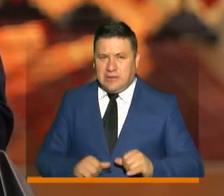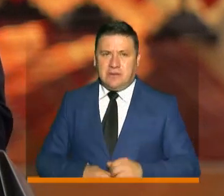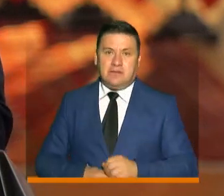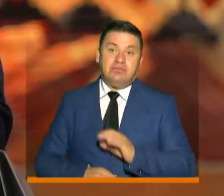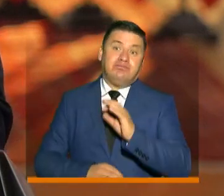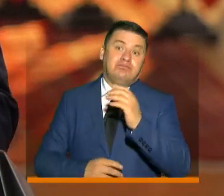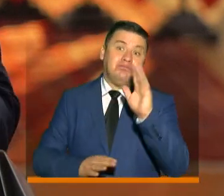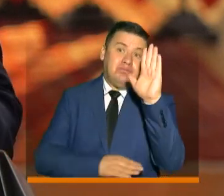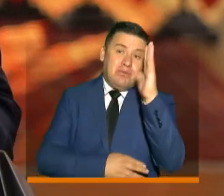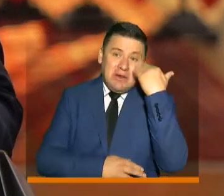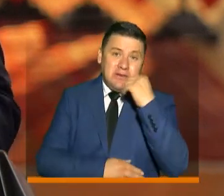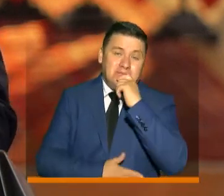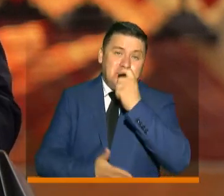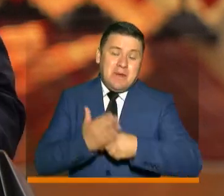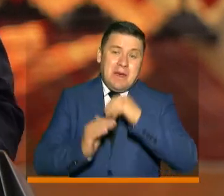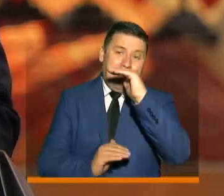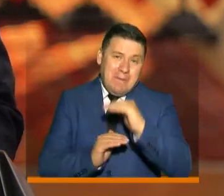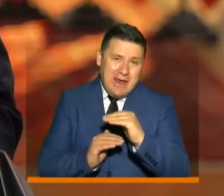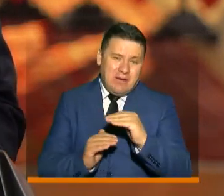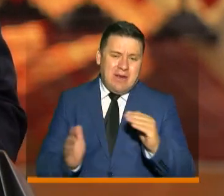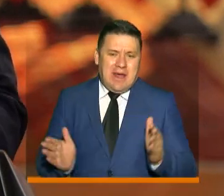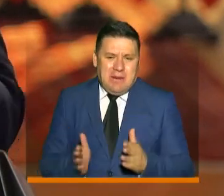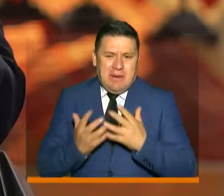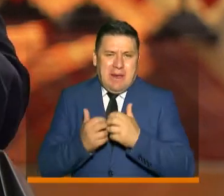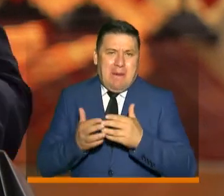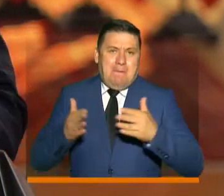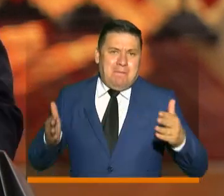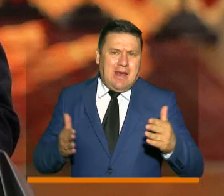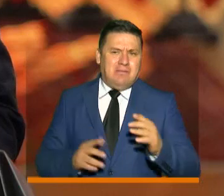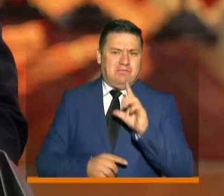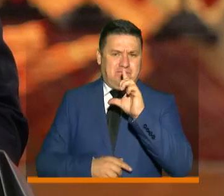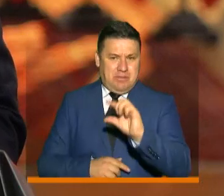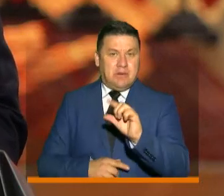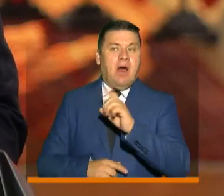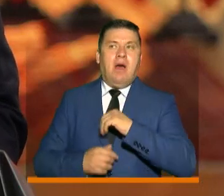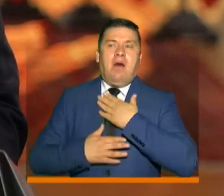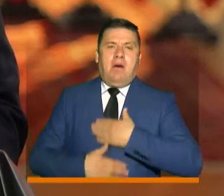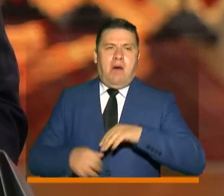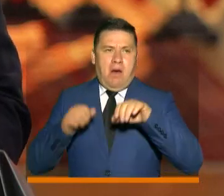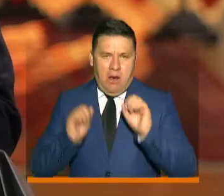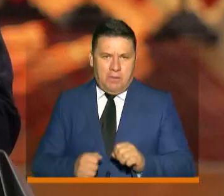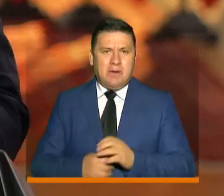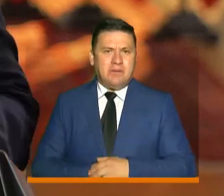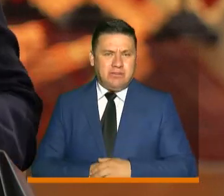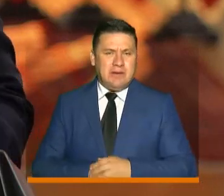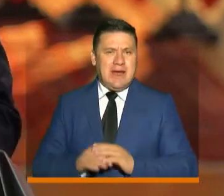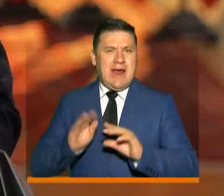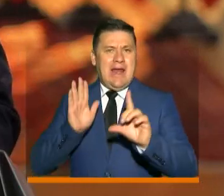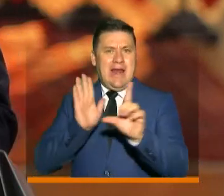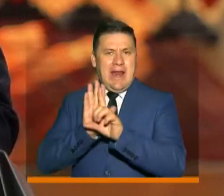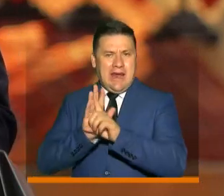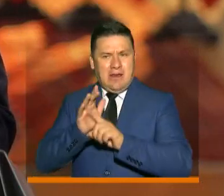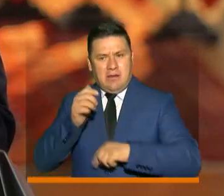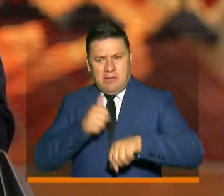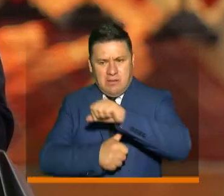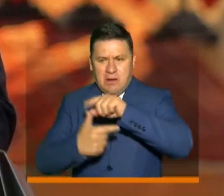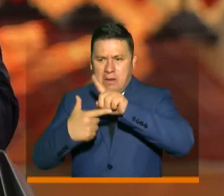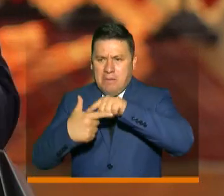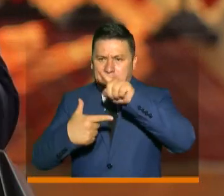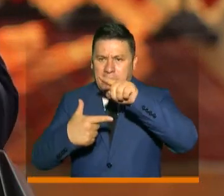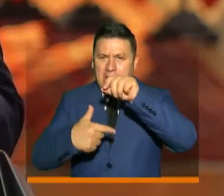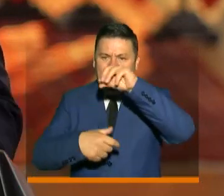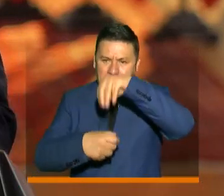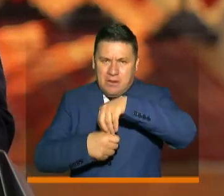impuestos para las micro pequeñas y medianas empresas la hicimos posible con la ley de crecimiento económico